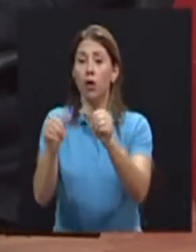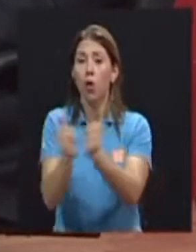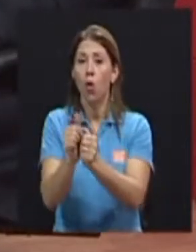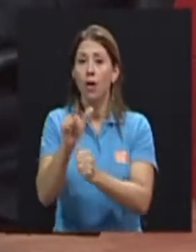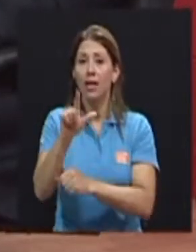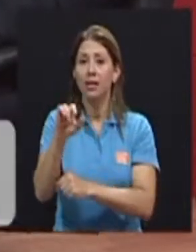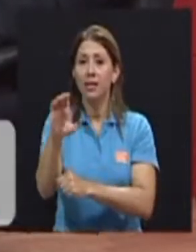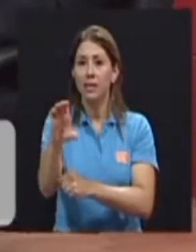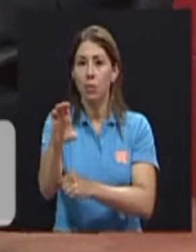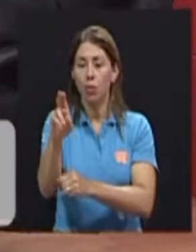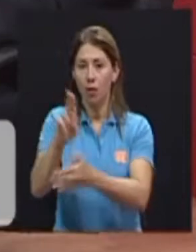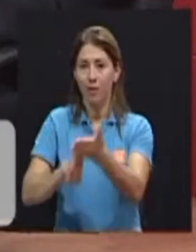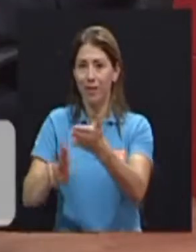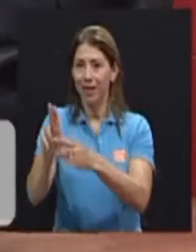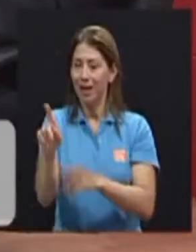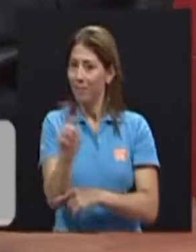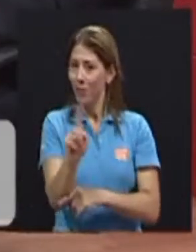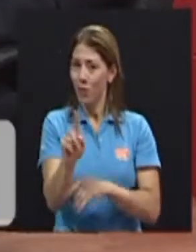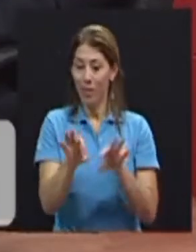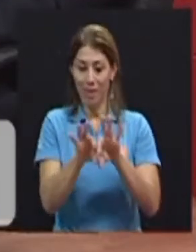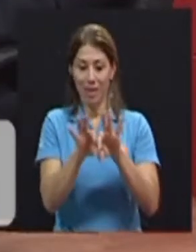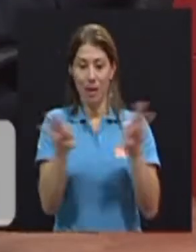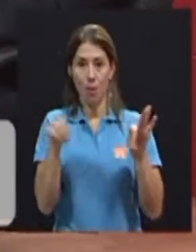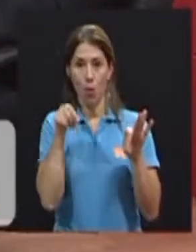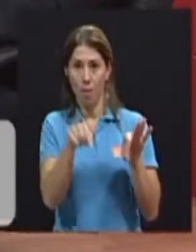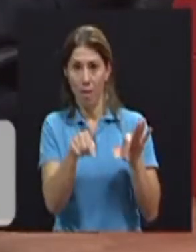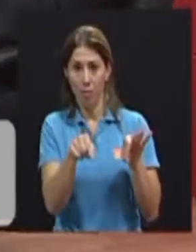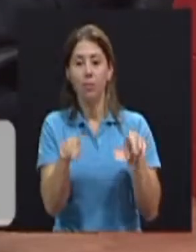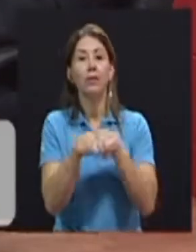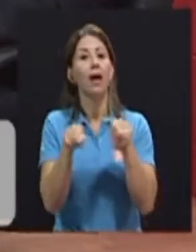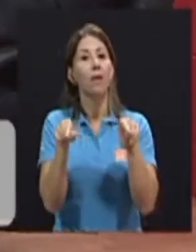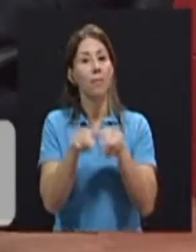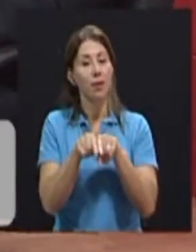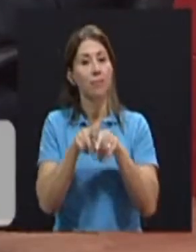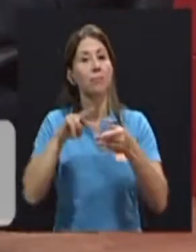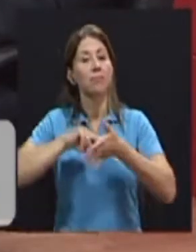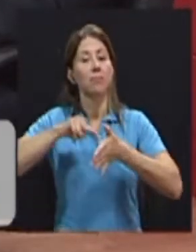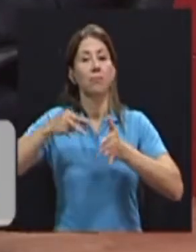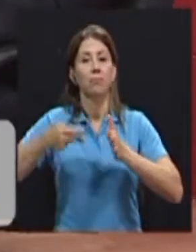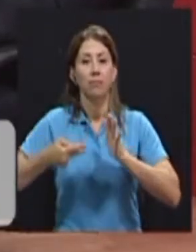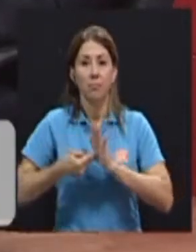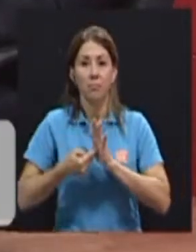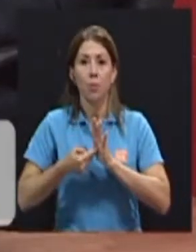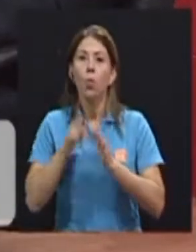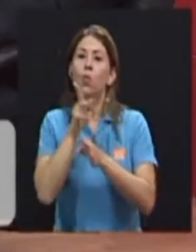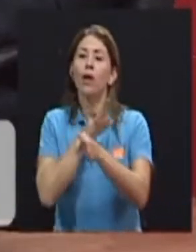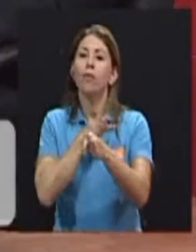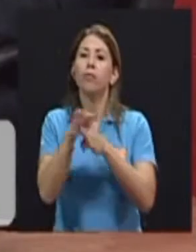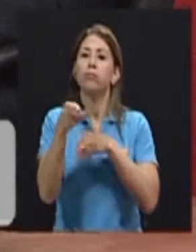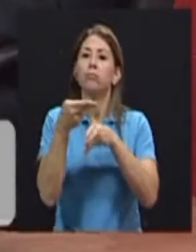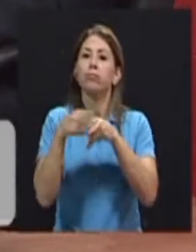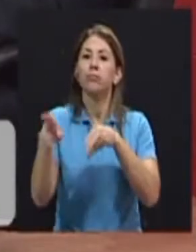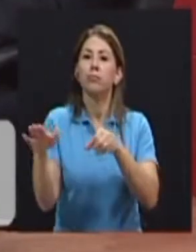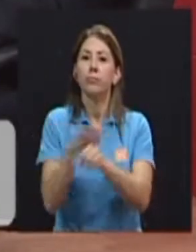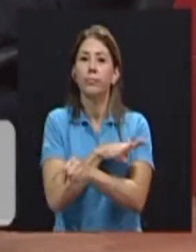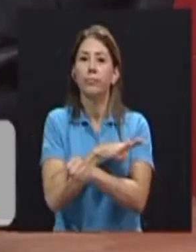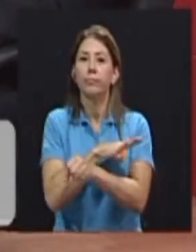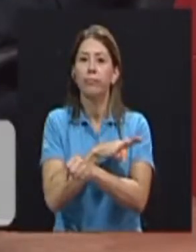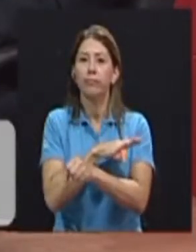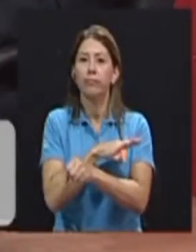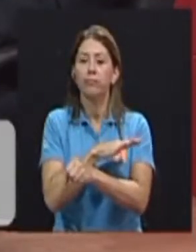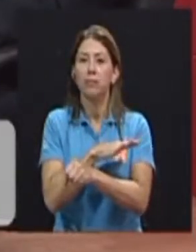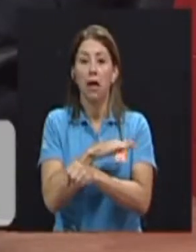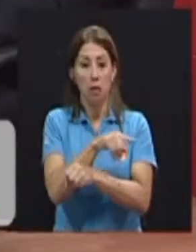cumpliendo esa misión, también el diplomado constituye, en nuestro caso, una carrera corta completa que permite